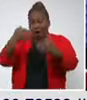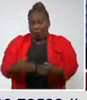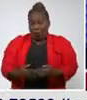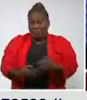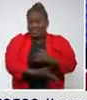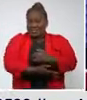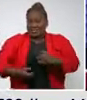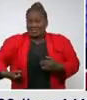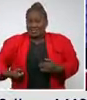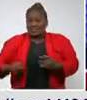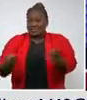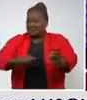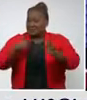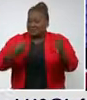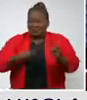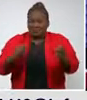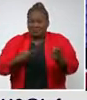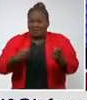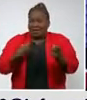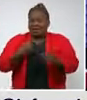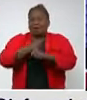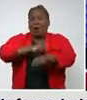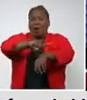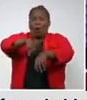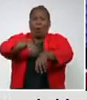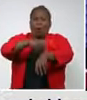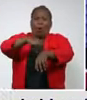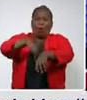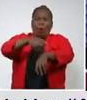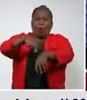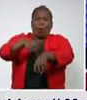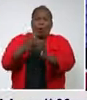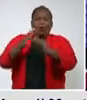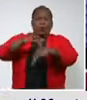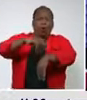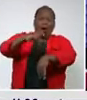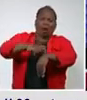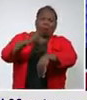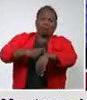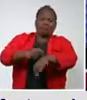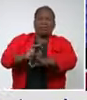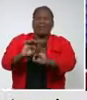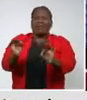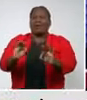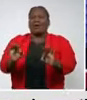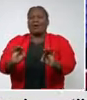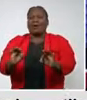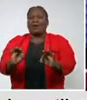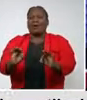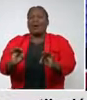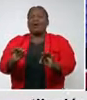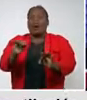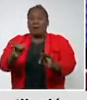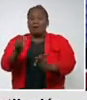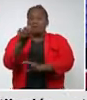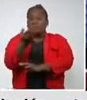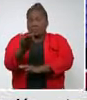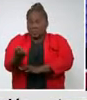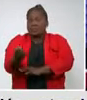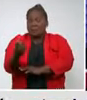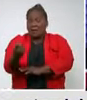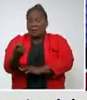se sacrifican, que trabajan horas, que no tienen límite, pues es realmente que cada